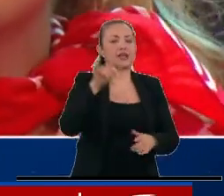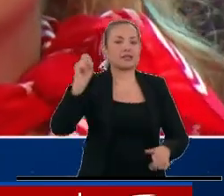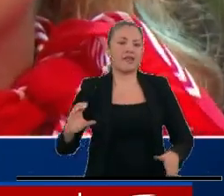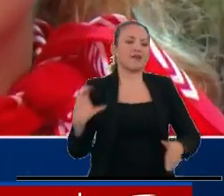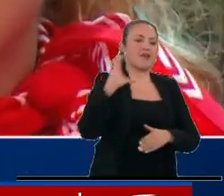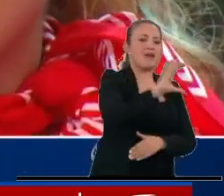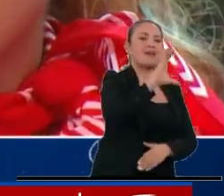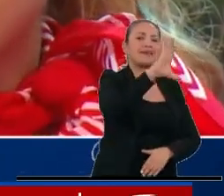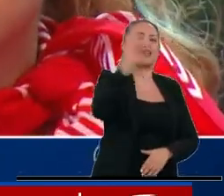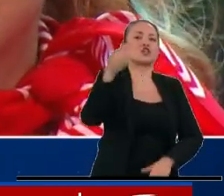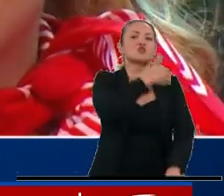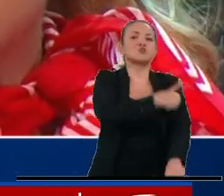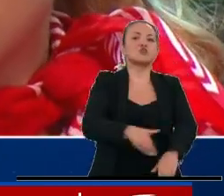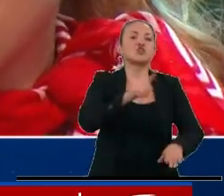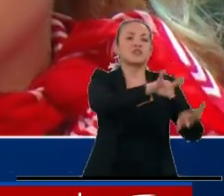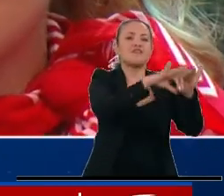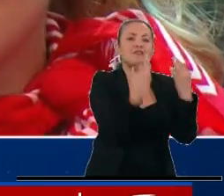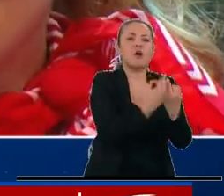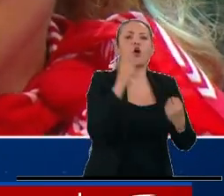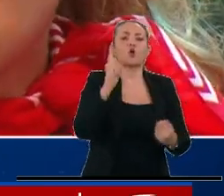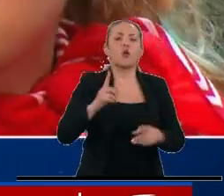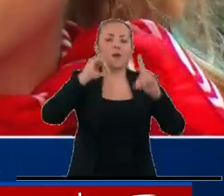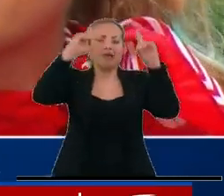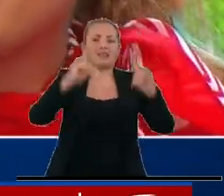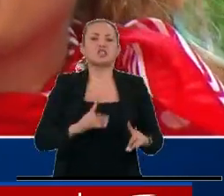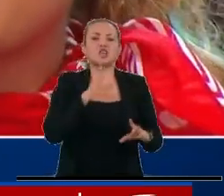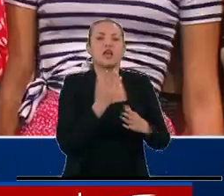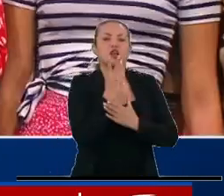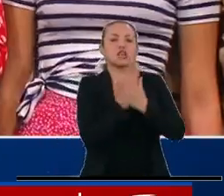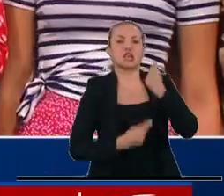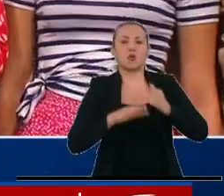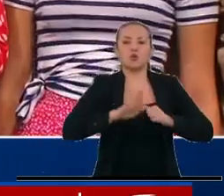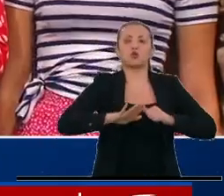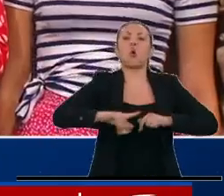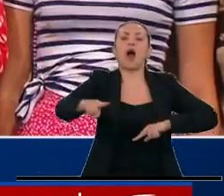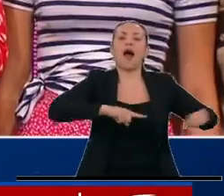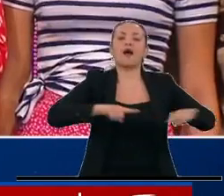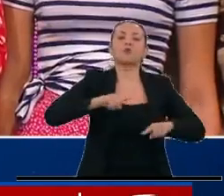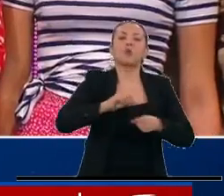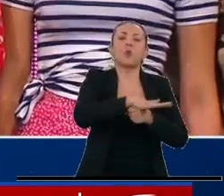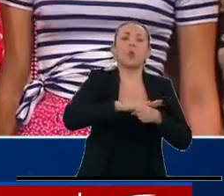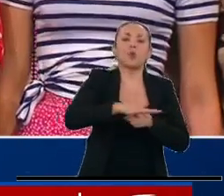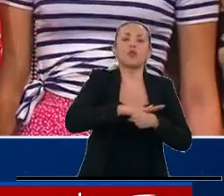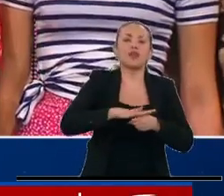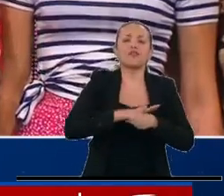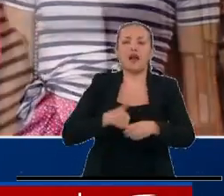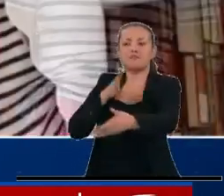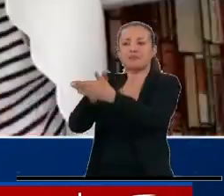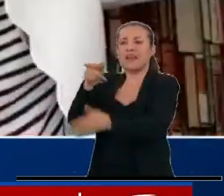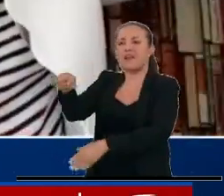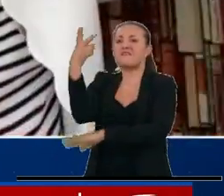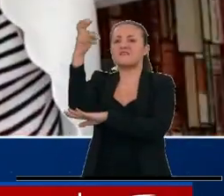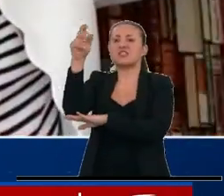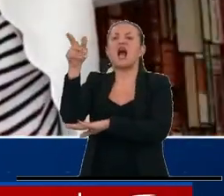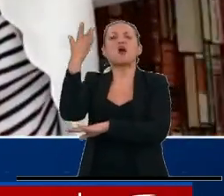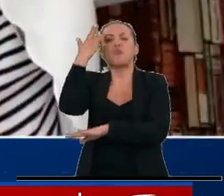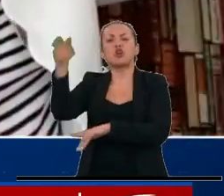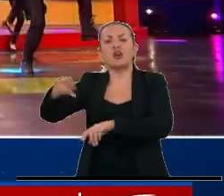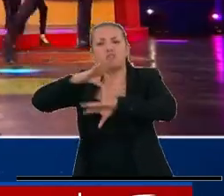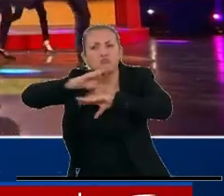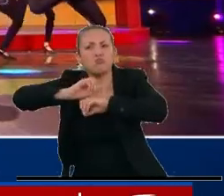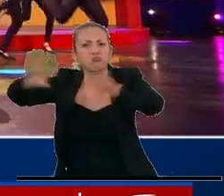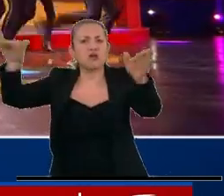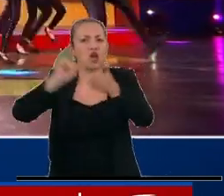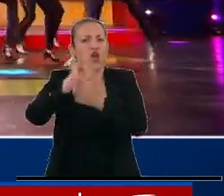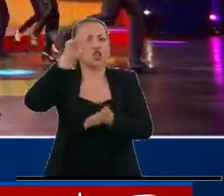Sabino y su familia Esa fue la decisión que dejó en firme el tribunal administrativo de cundinamarca contra el ente investigador por divulgar en